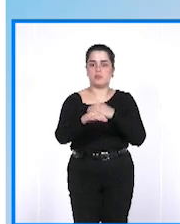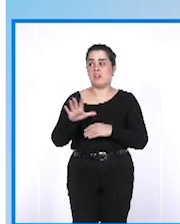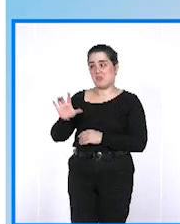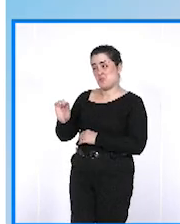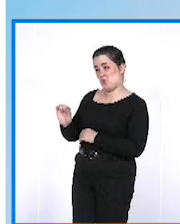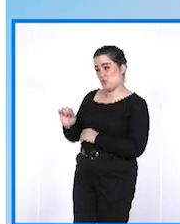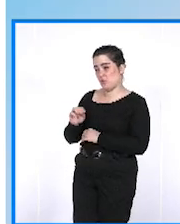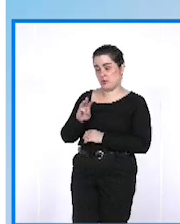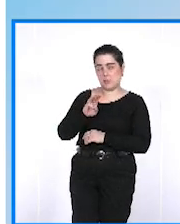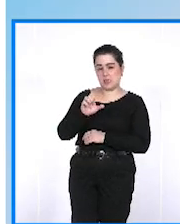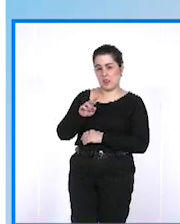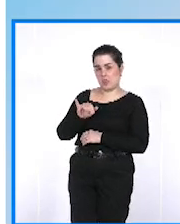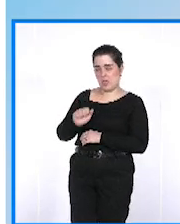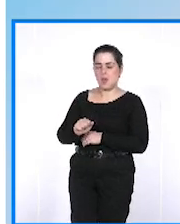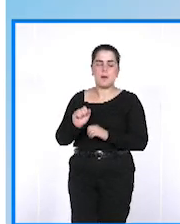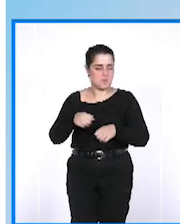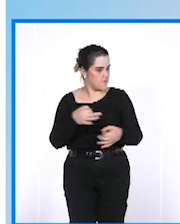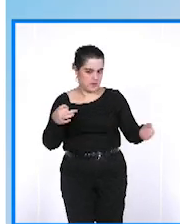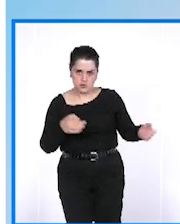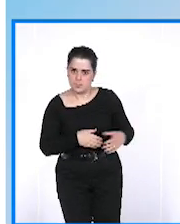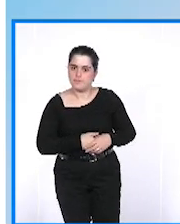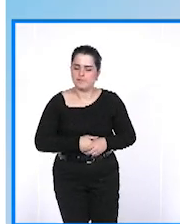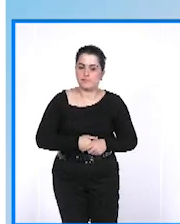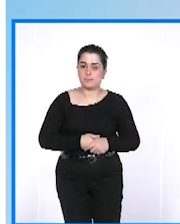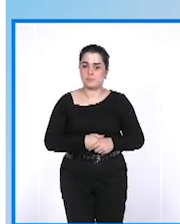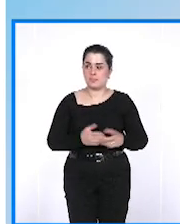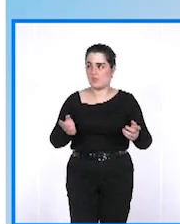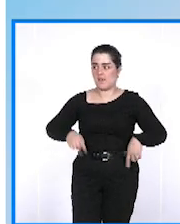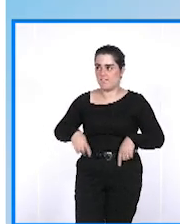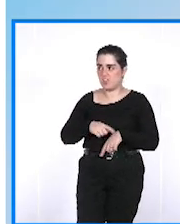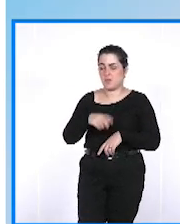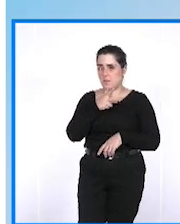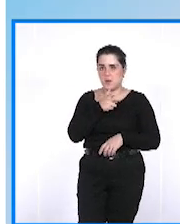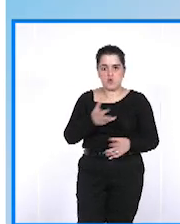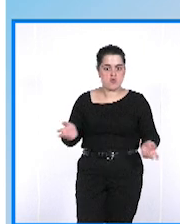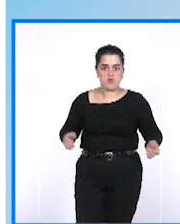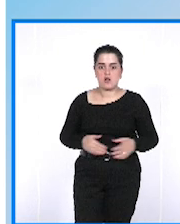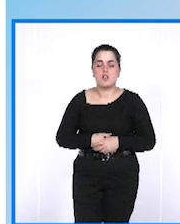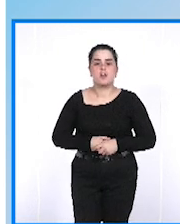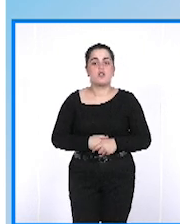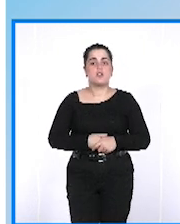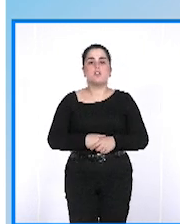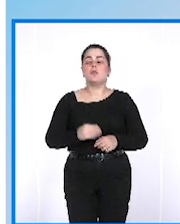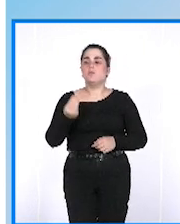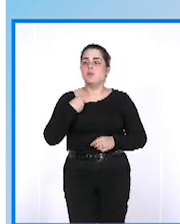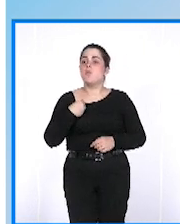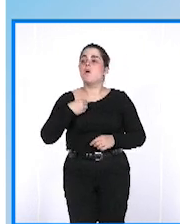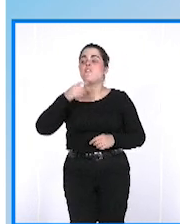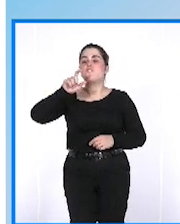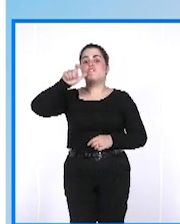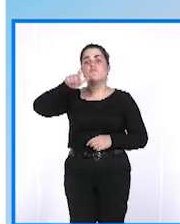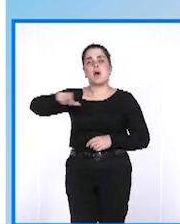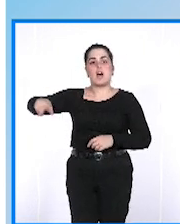minuto Patricia fenomenal eh pensé que iba a ir peor también hemos preguntado a las familias no